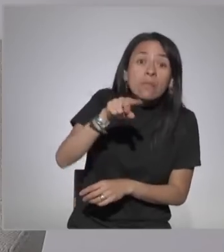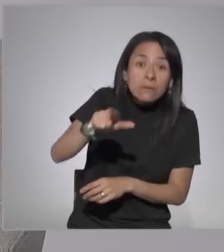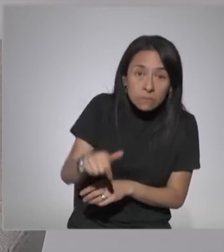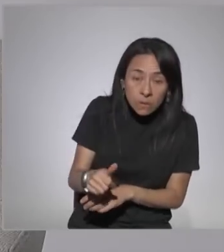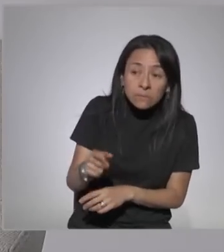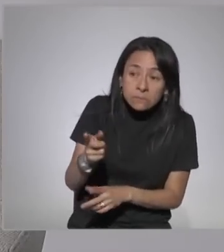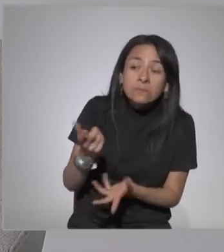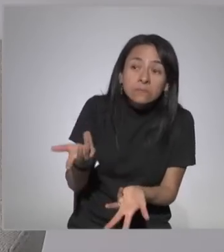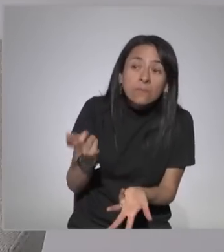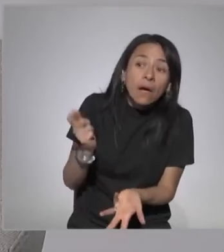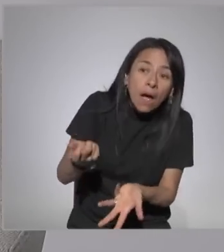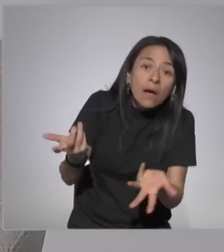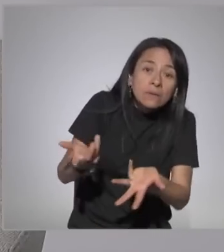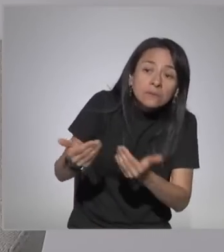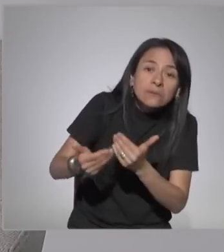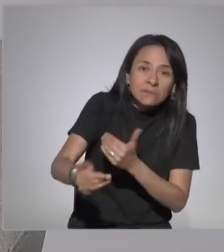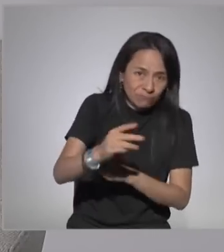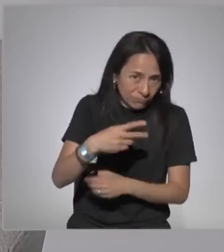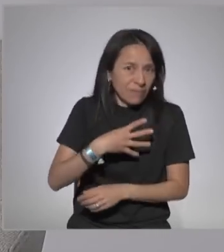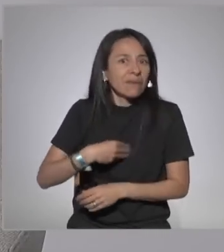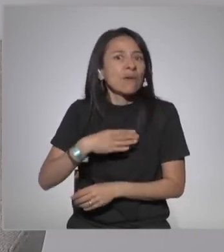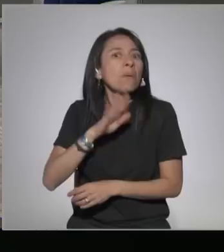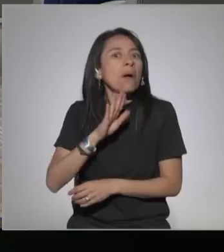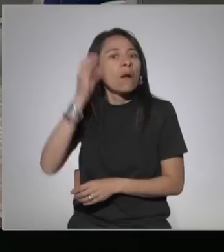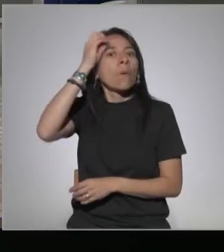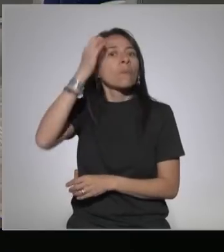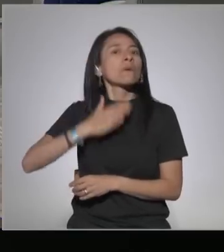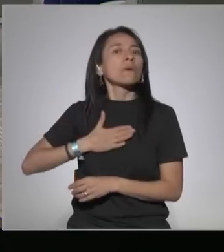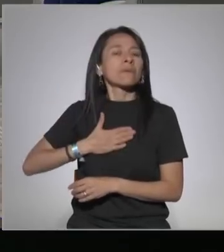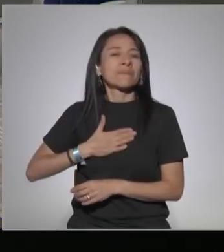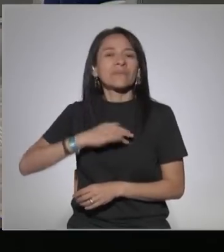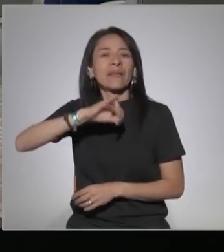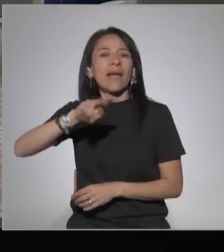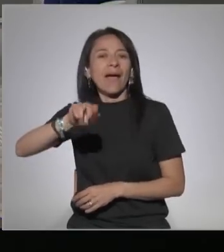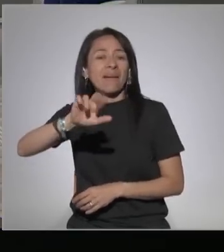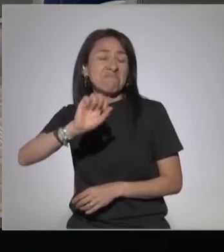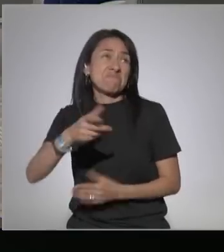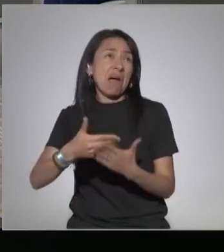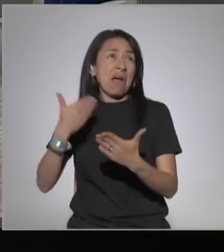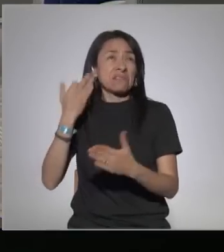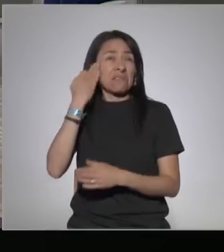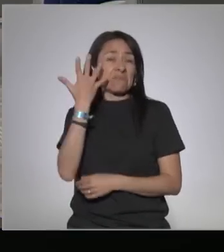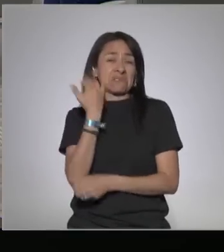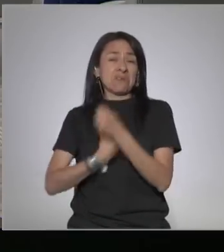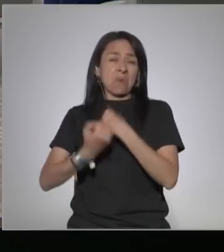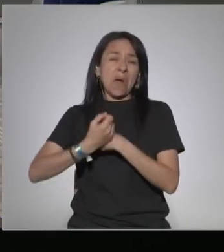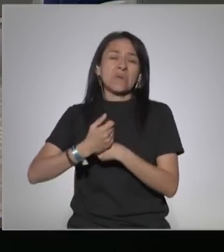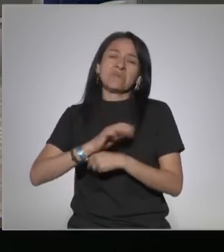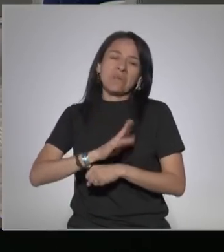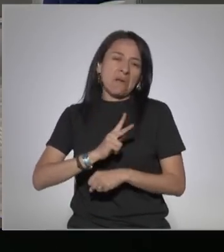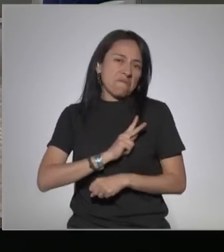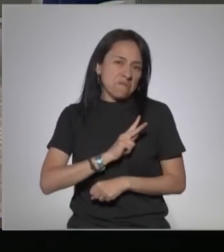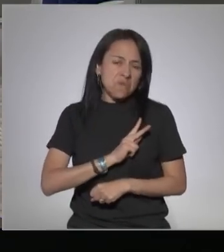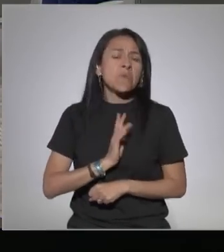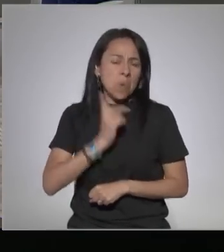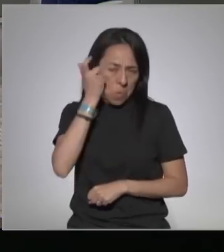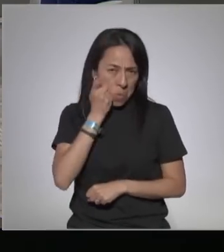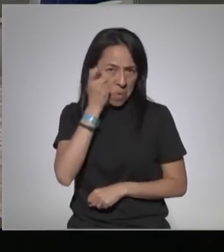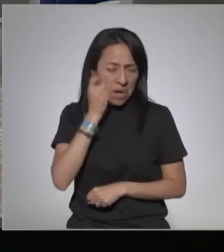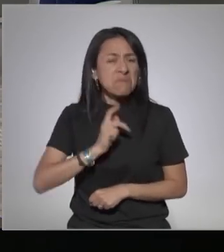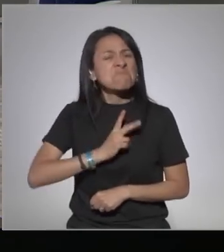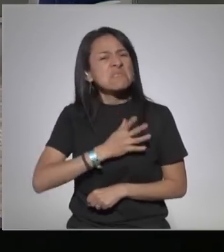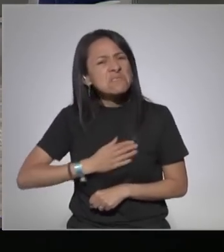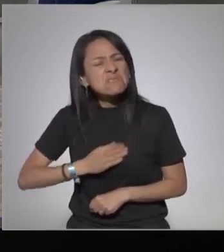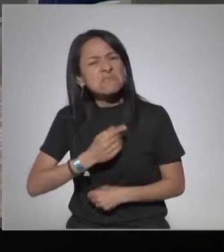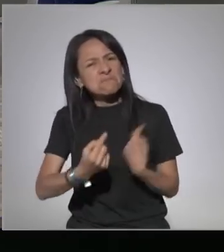también opinan de eso. Y Javier nos dice al respecto, hace 5 años que estoy viudo y también soy jubilado. Mis hijos me dicen que aprenda algo